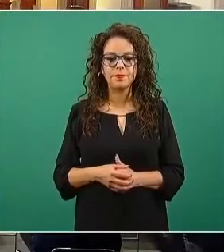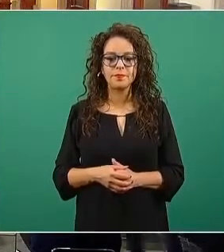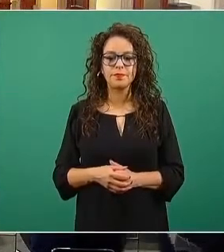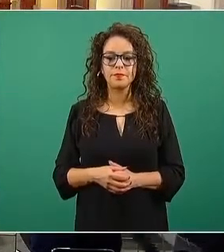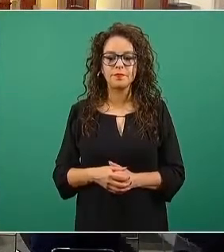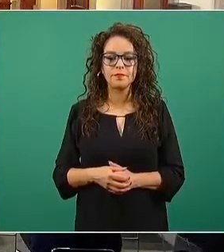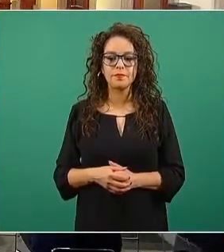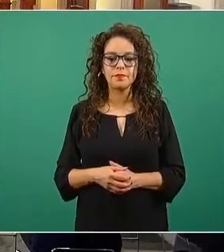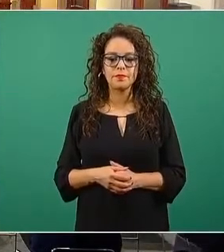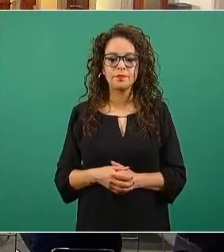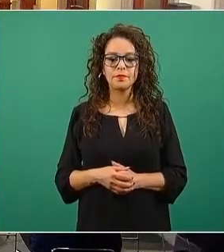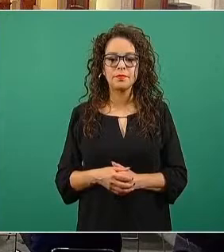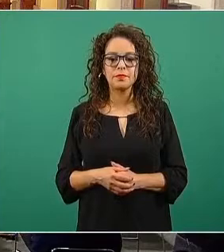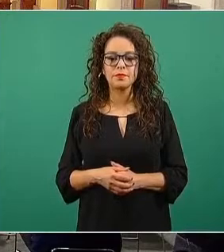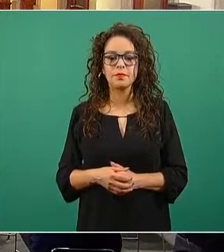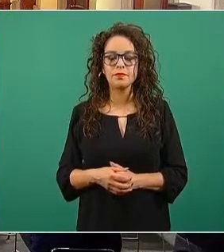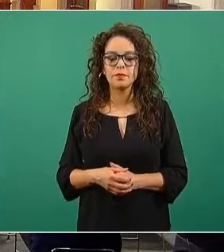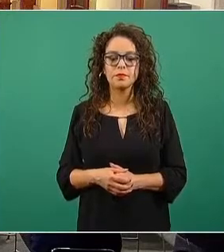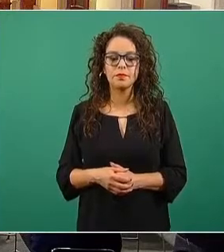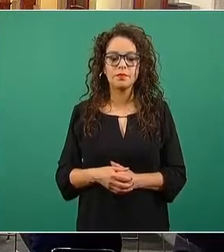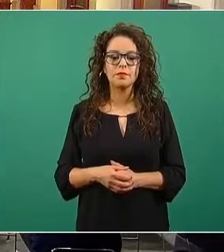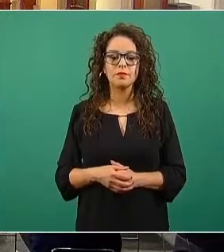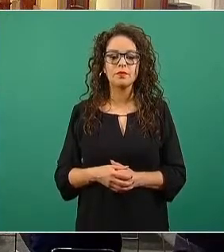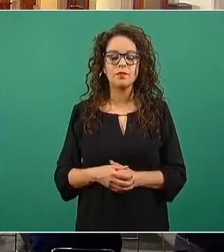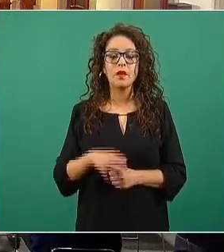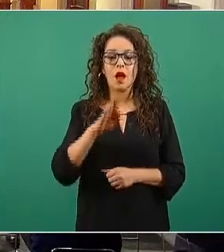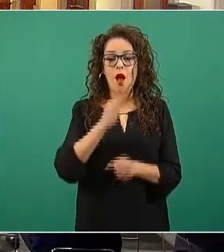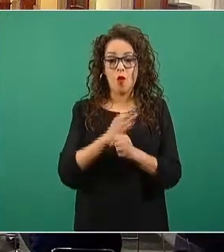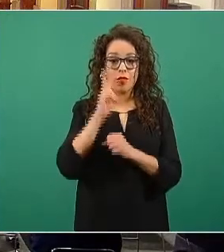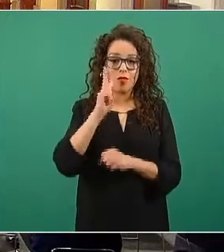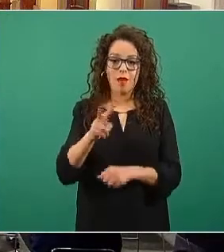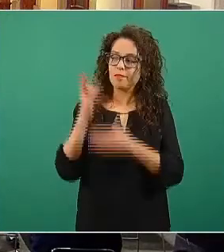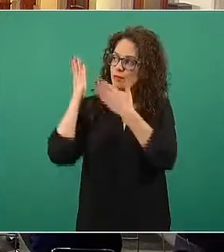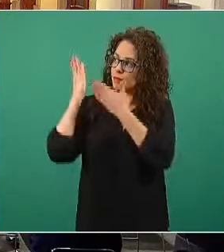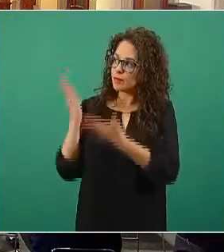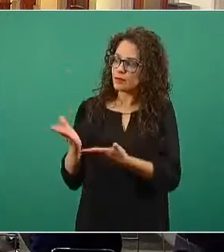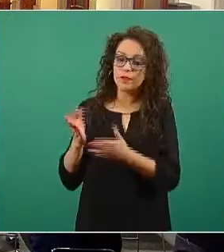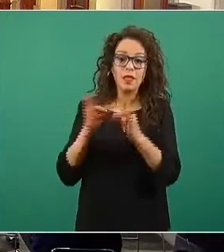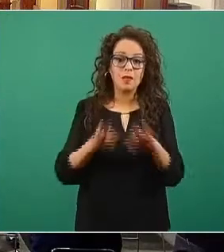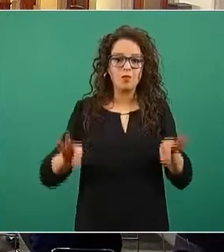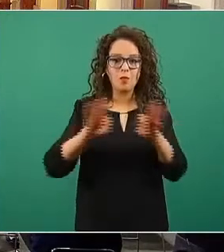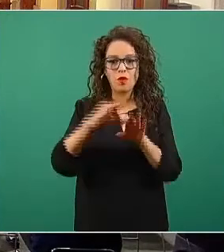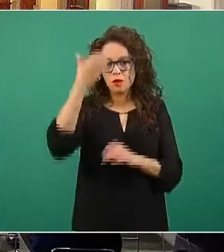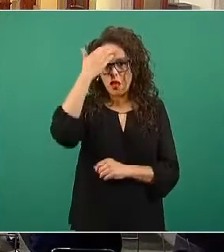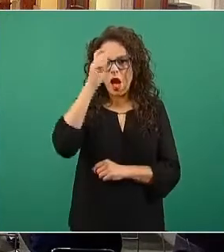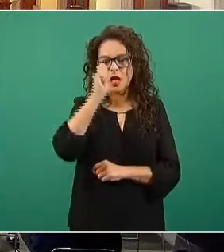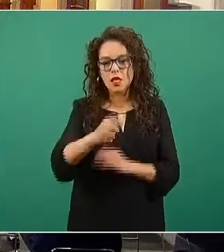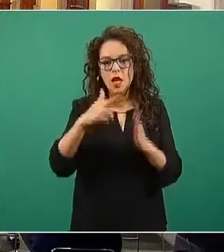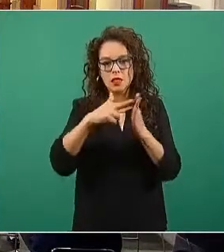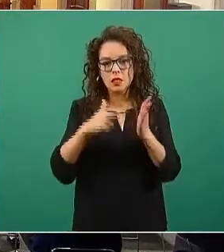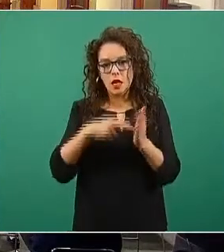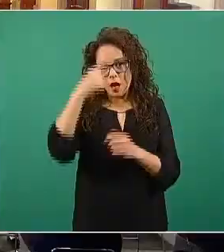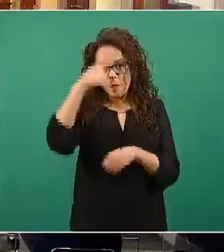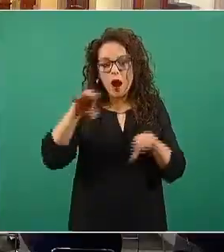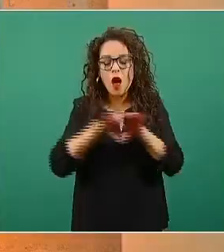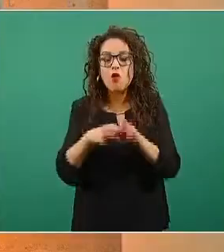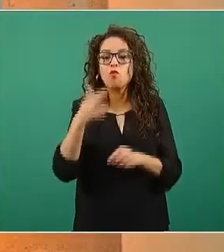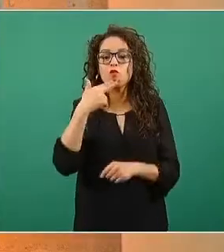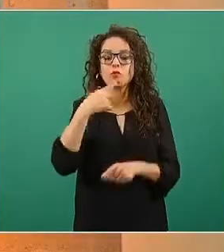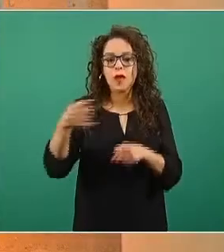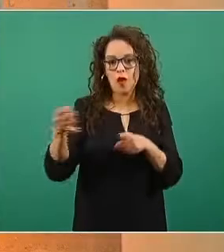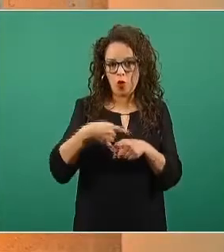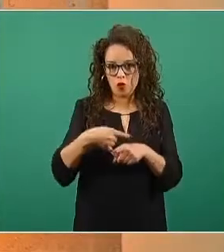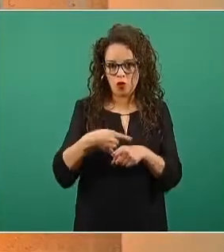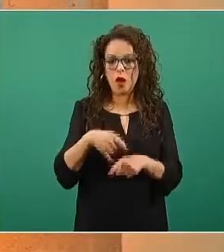Tenemos las reglas del uso del condón, es muy importante conocerlas. Aquí las dejamos, también están en los